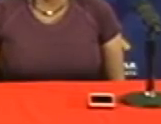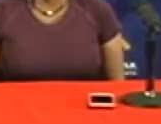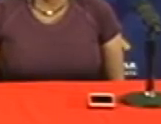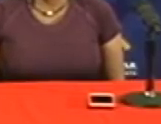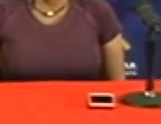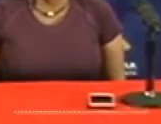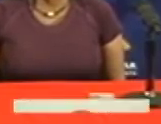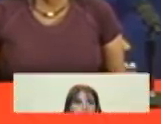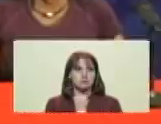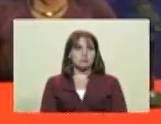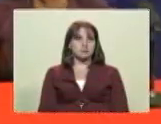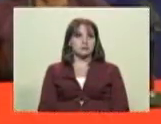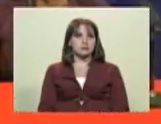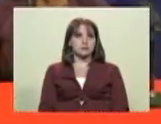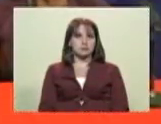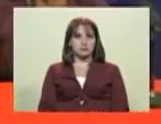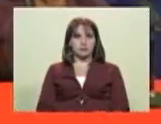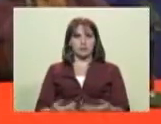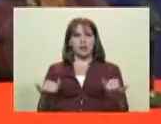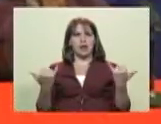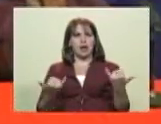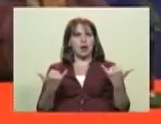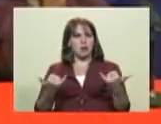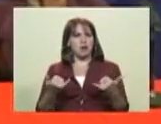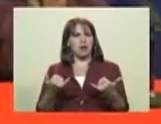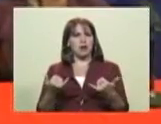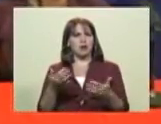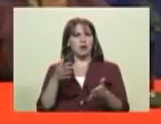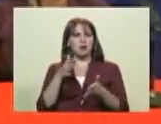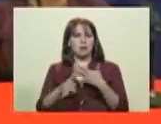color de piel, por nuestra condición,